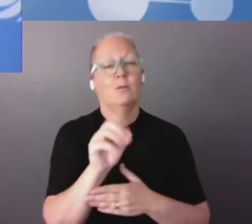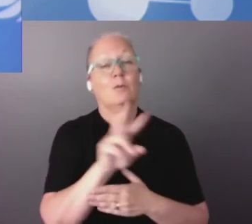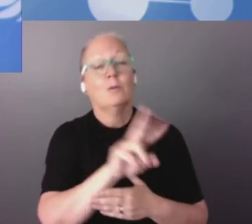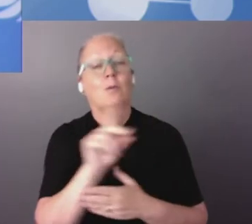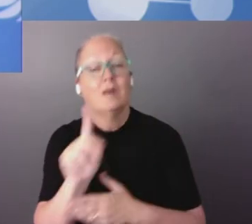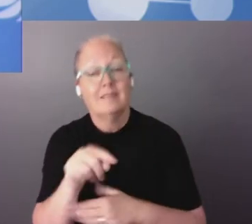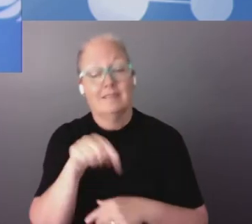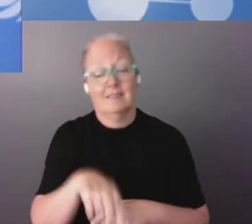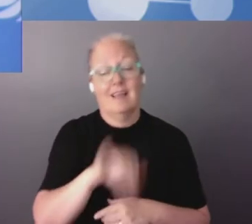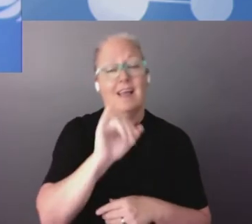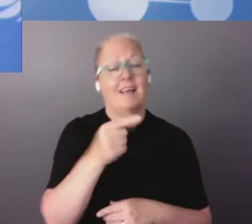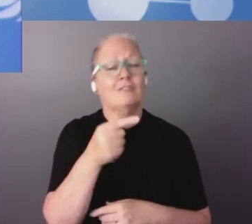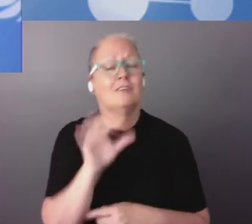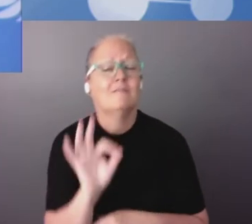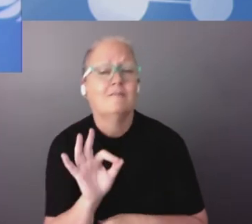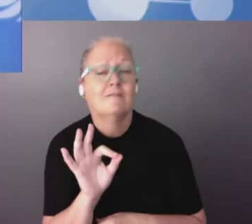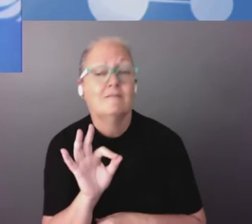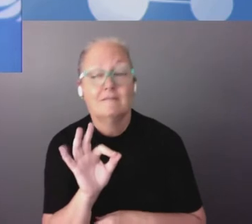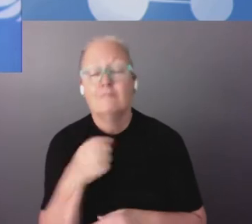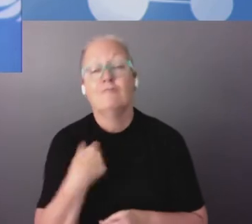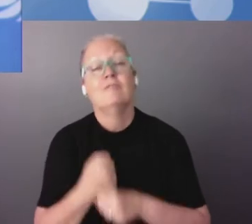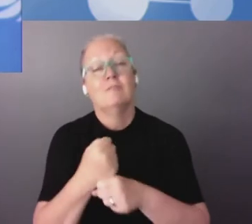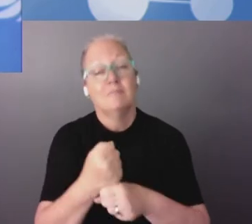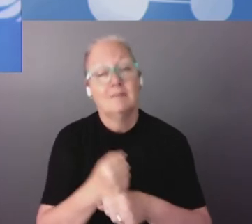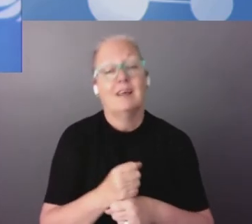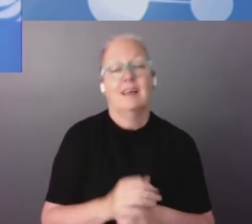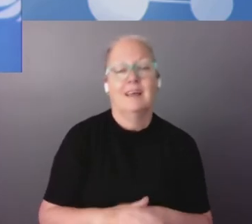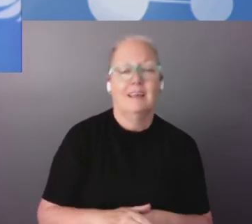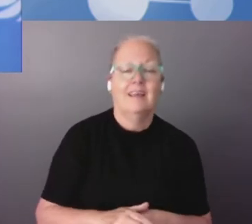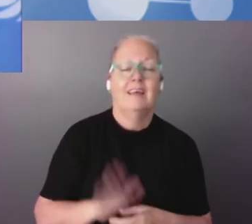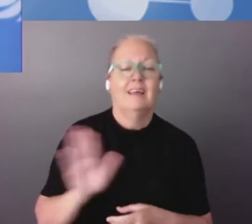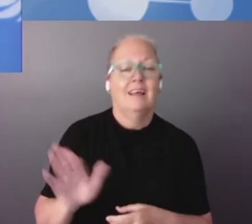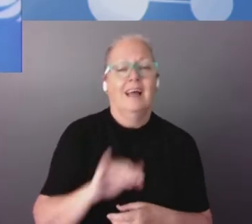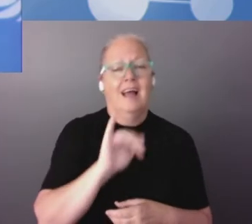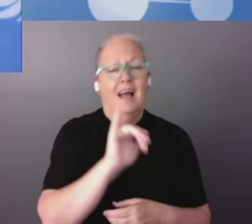Para mí es un gran placer estar aquí en esta apertura de la ceremonia